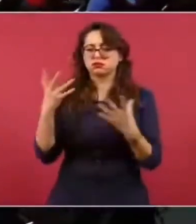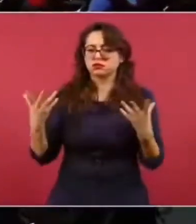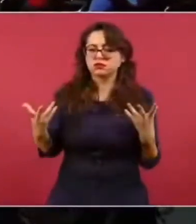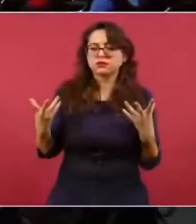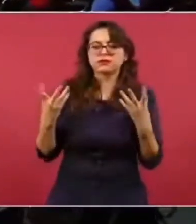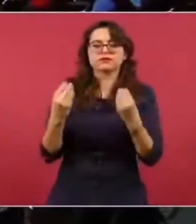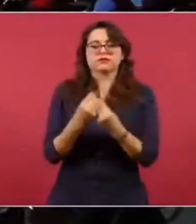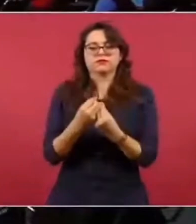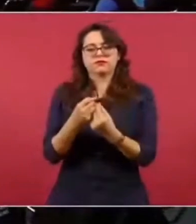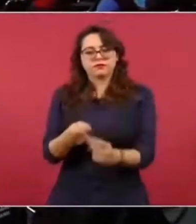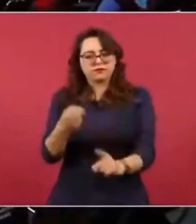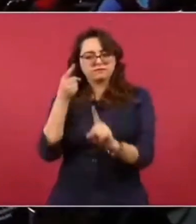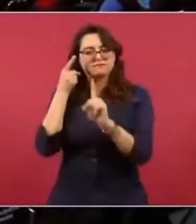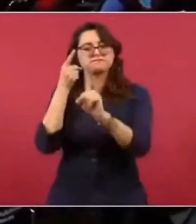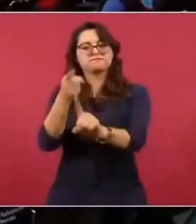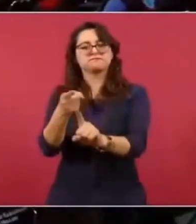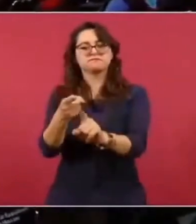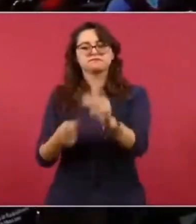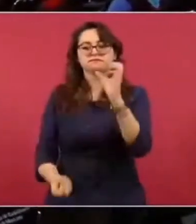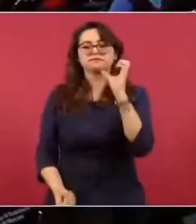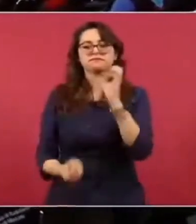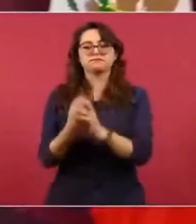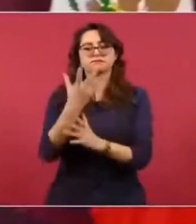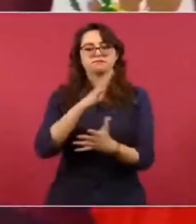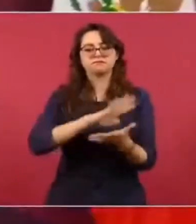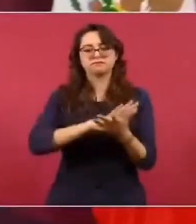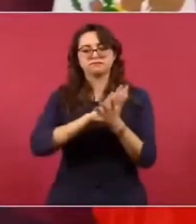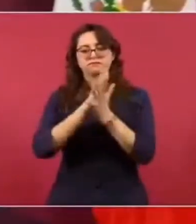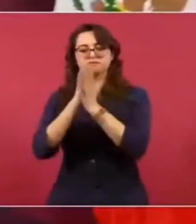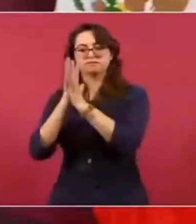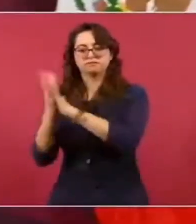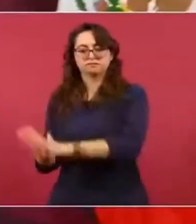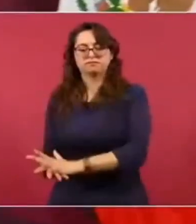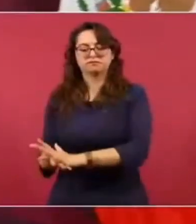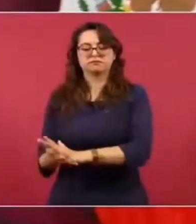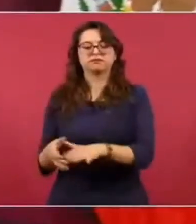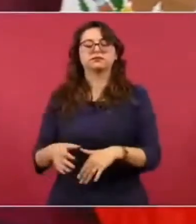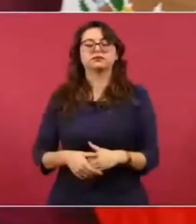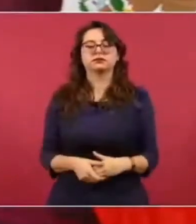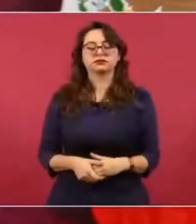Ellos han sido el motor de la transformación. Yo he jugado un papel, pero